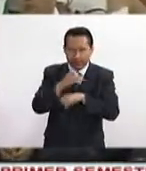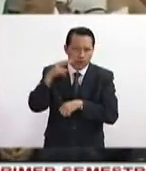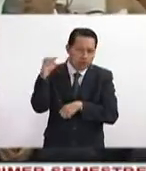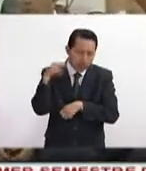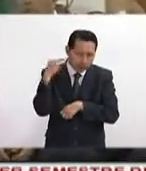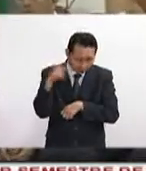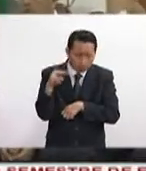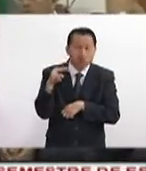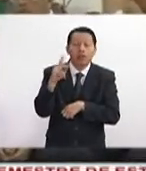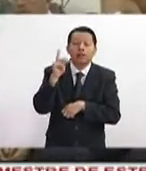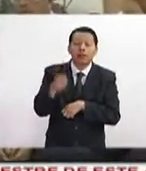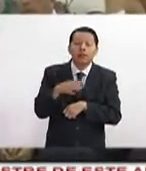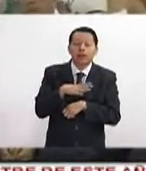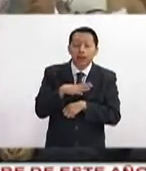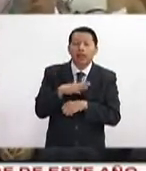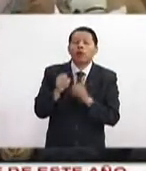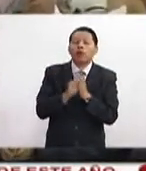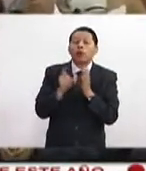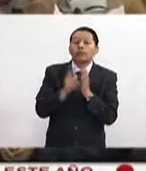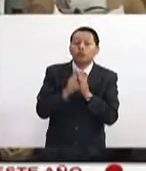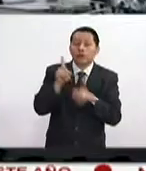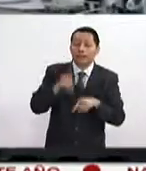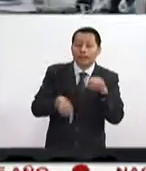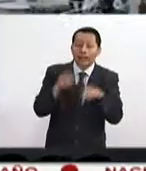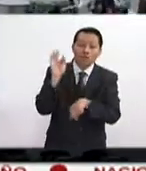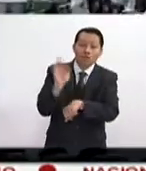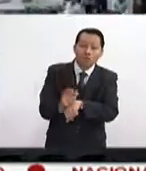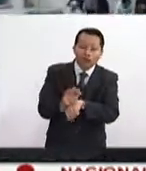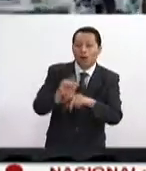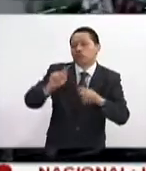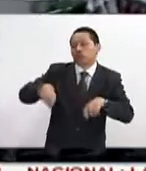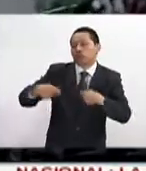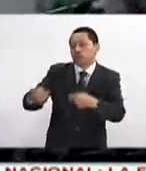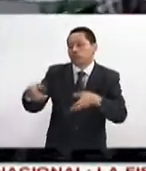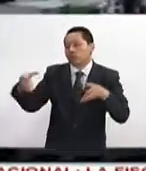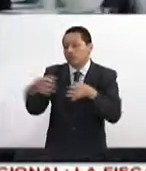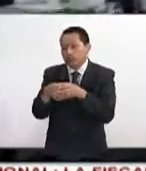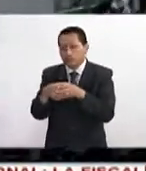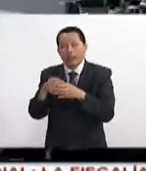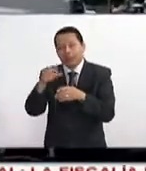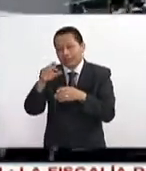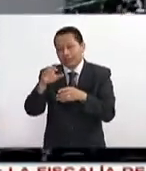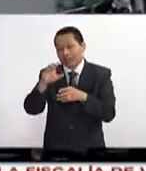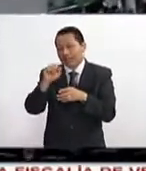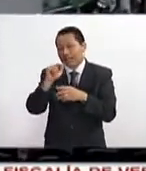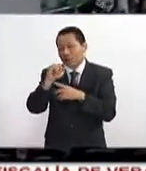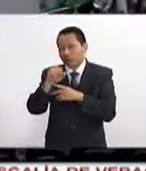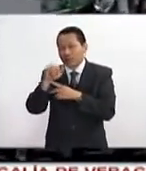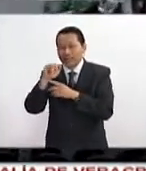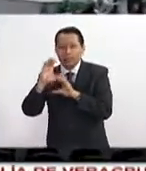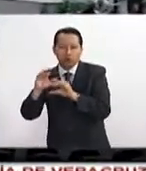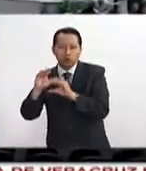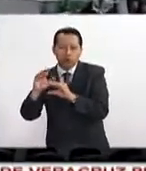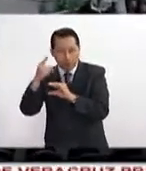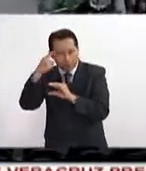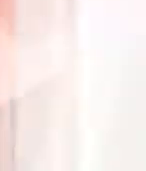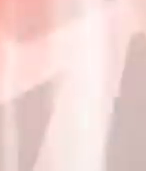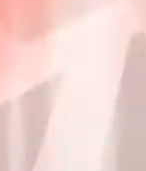con el procedimiento legislativo, la solicitud de desafuero será turnada a la sección instructora para su análisis.